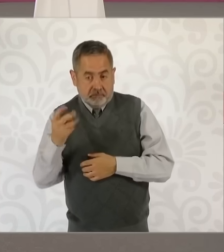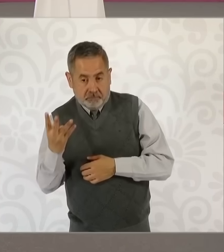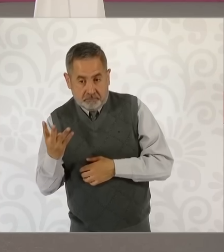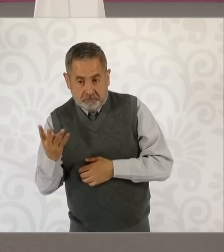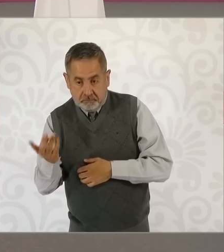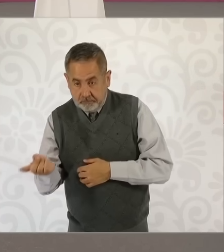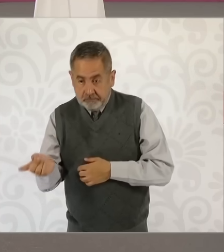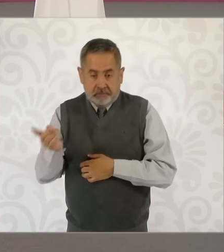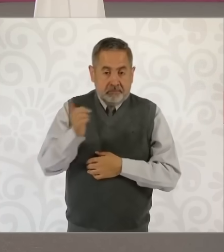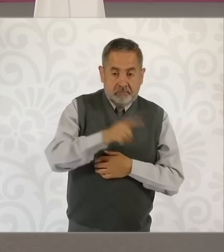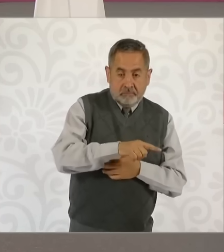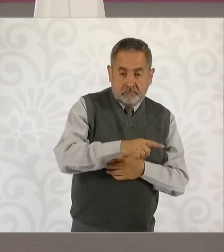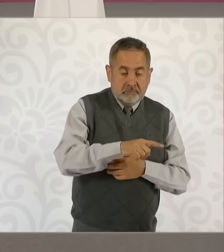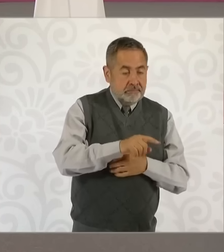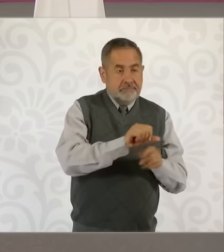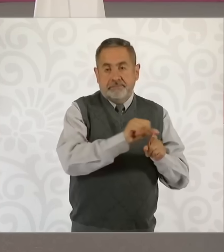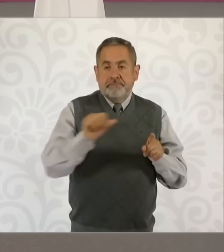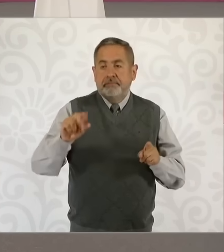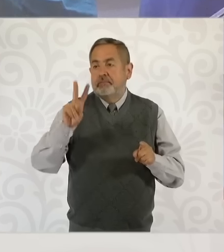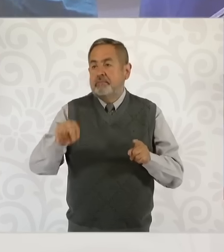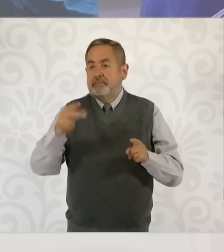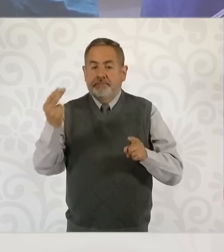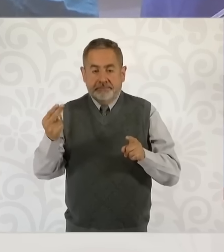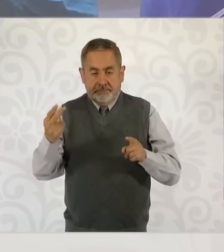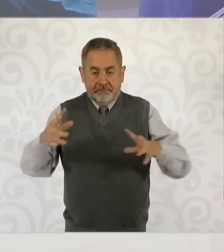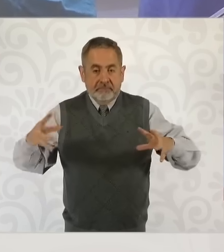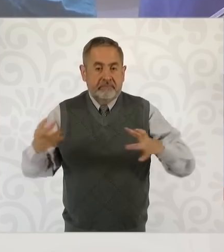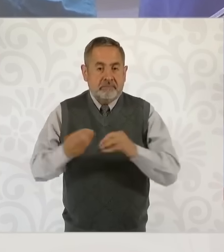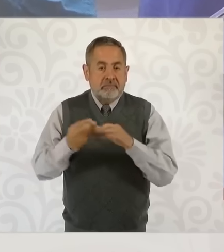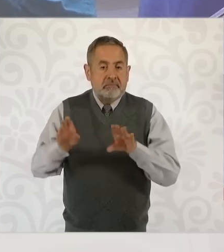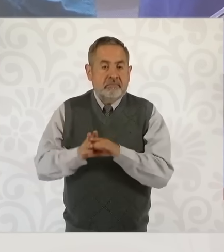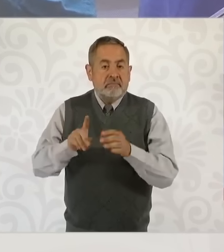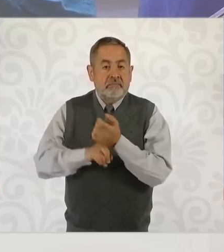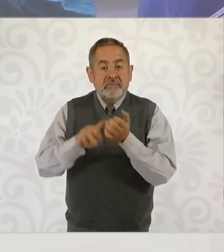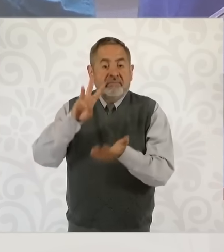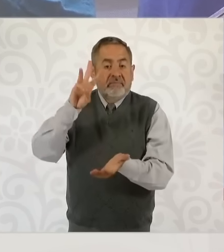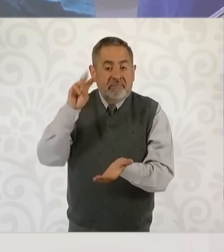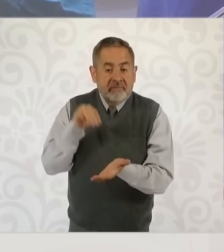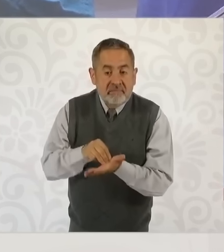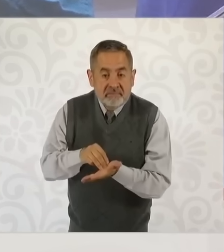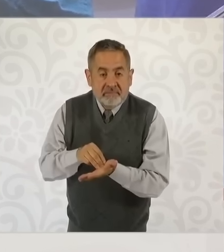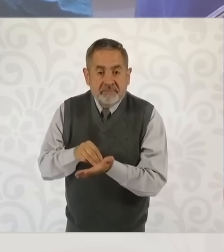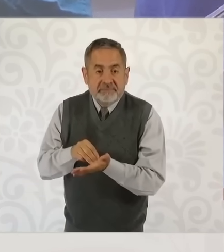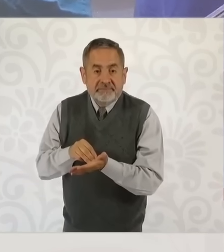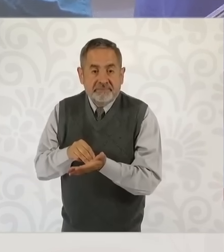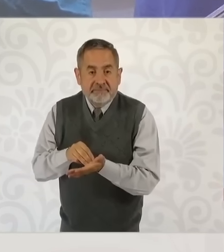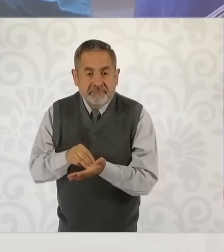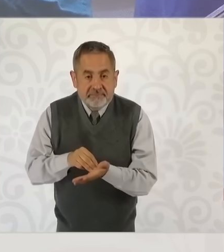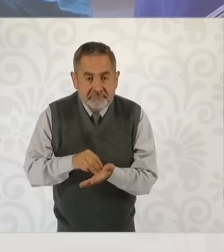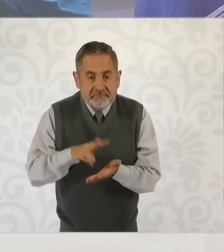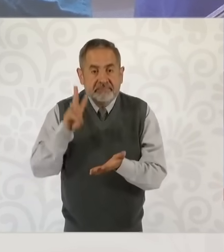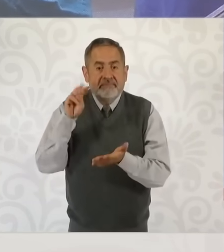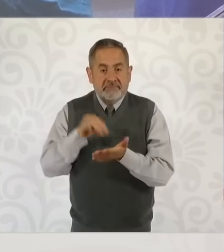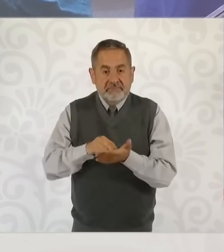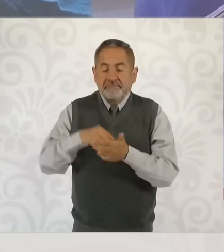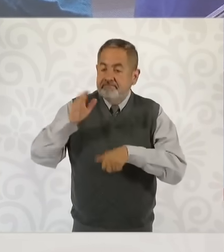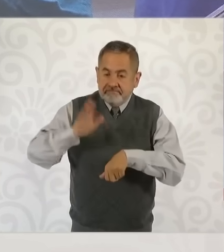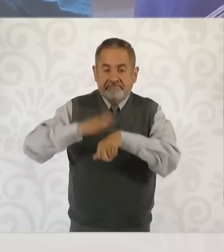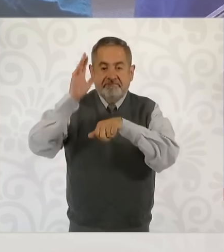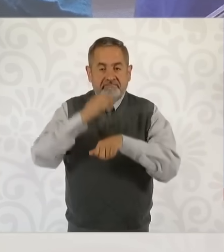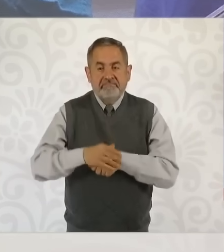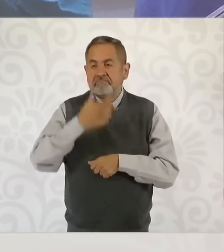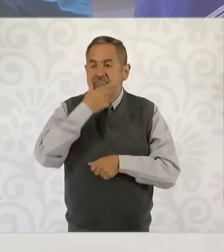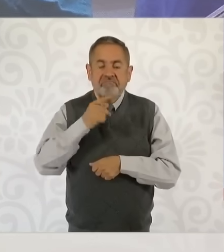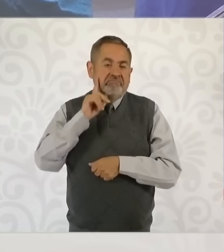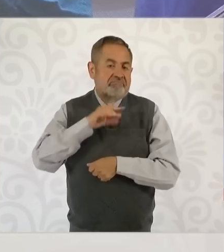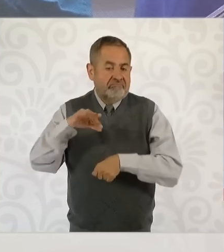al 2025 son cerca de 3,000 médicos más que